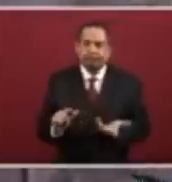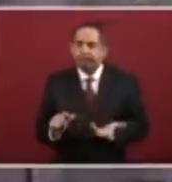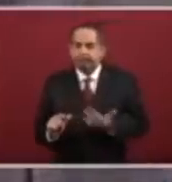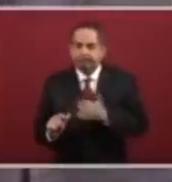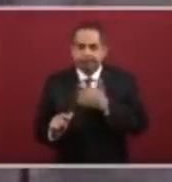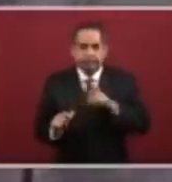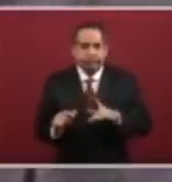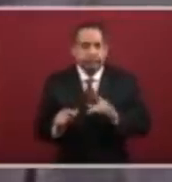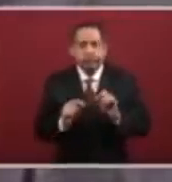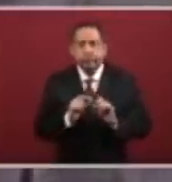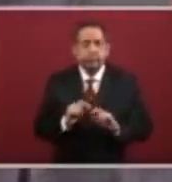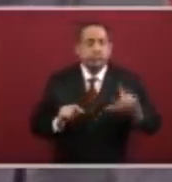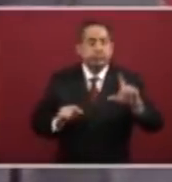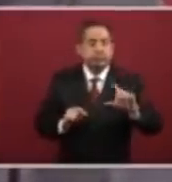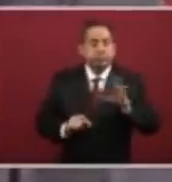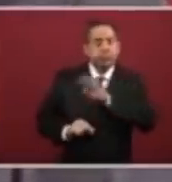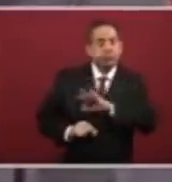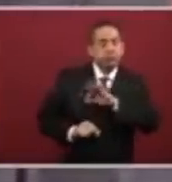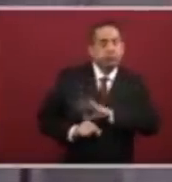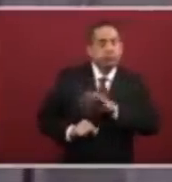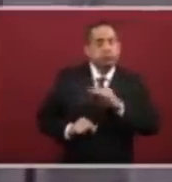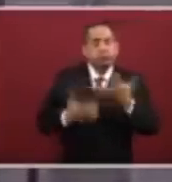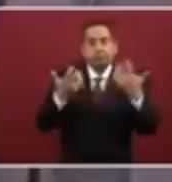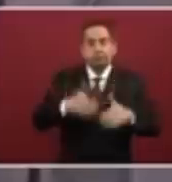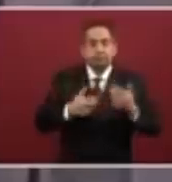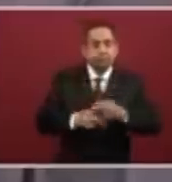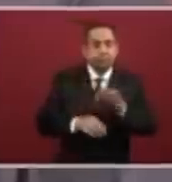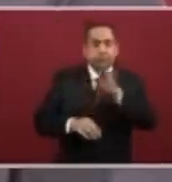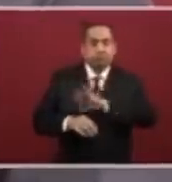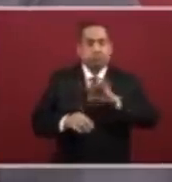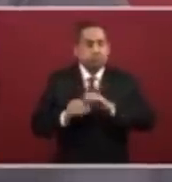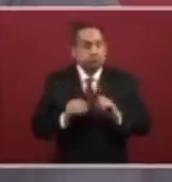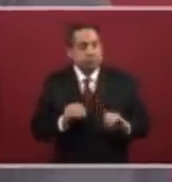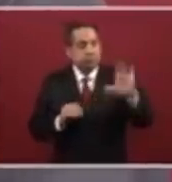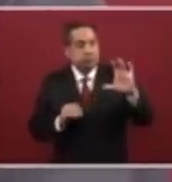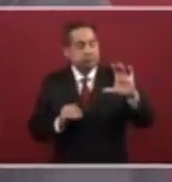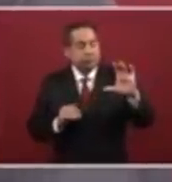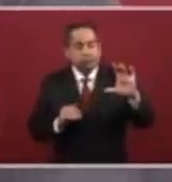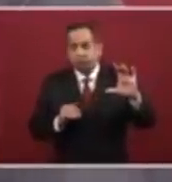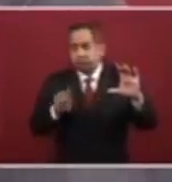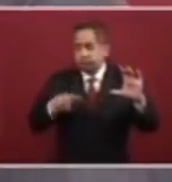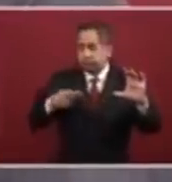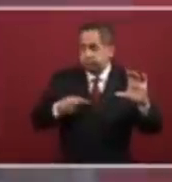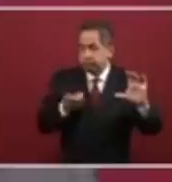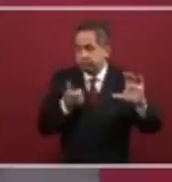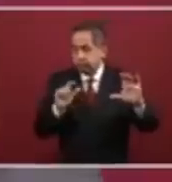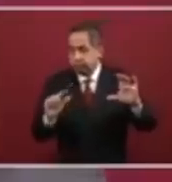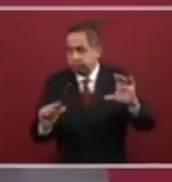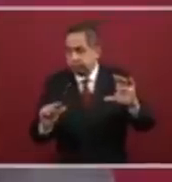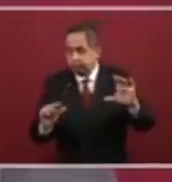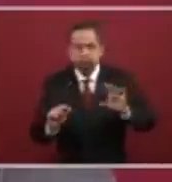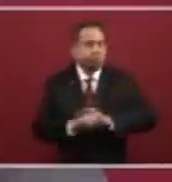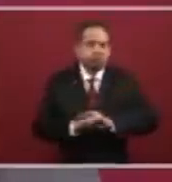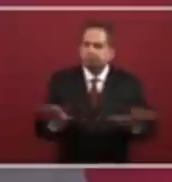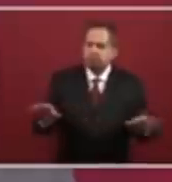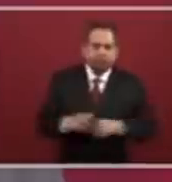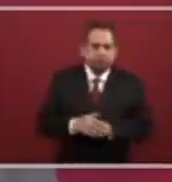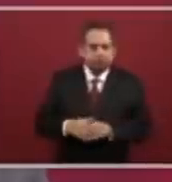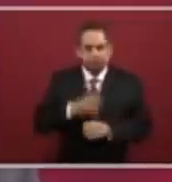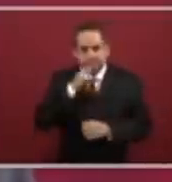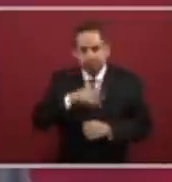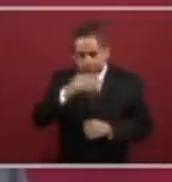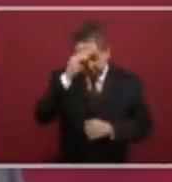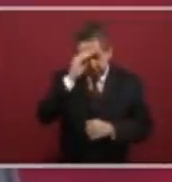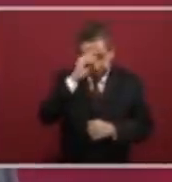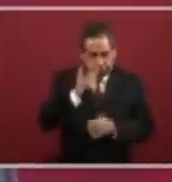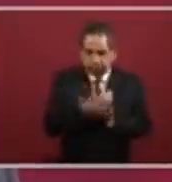la utilidad de las empresas. No queremos eso. Pensamos que se le puede pagar bien a